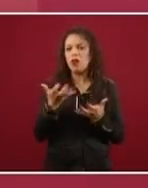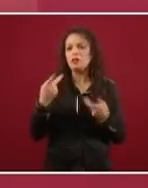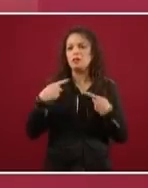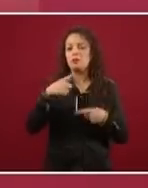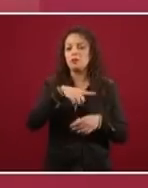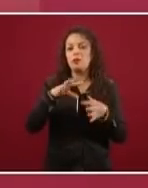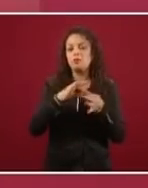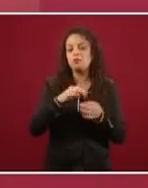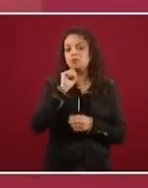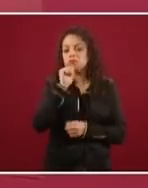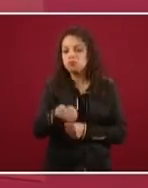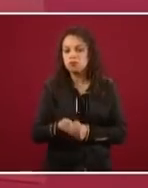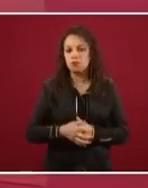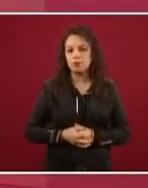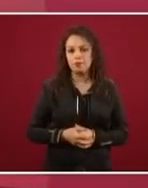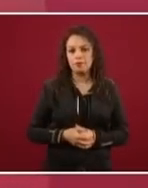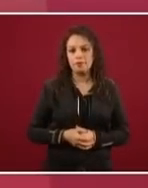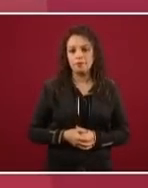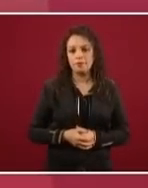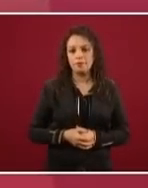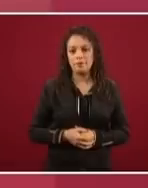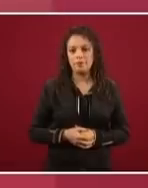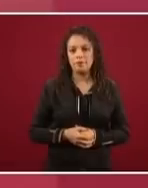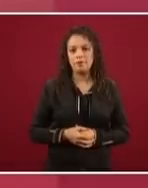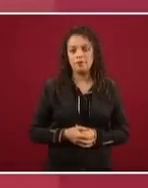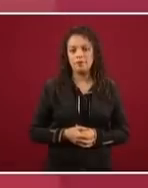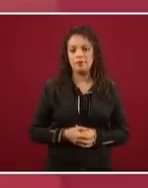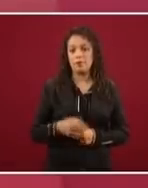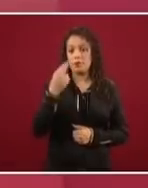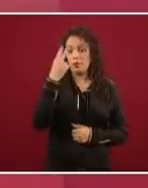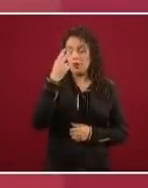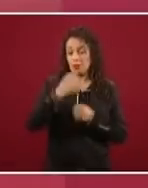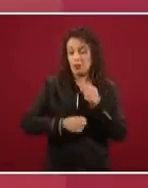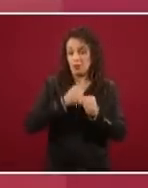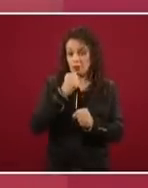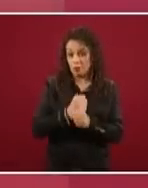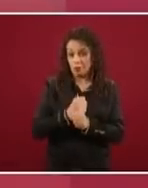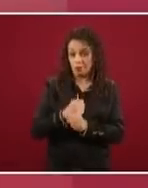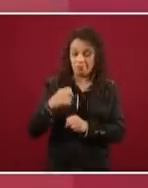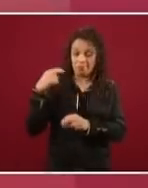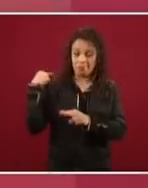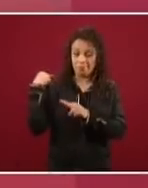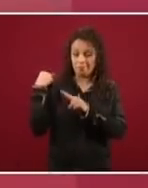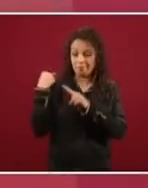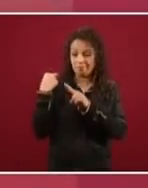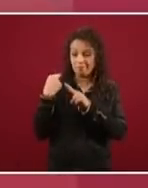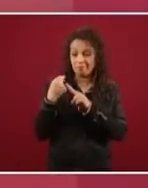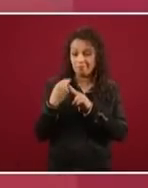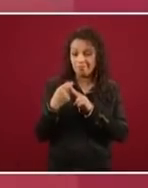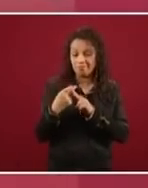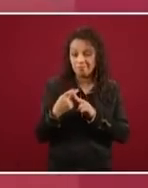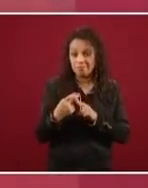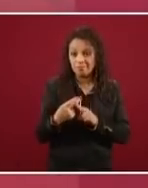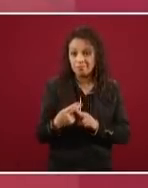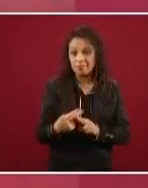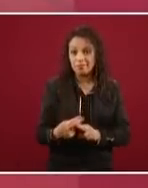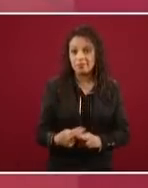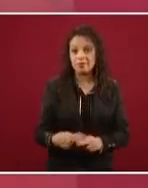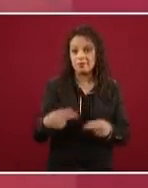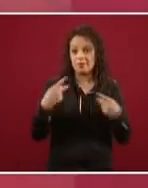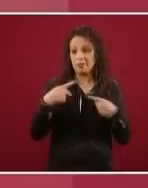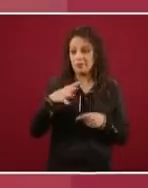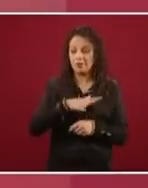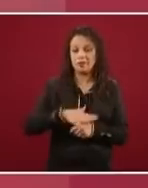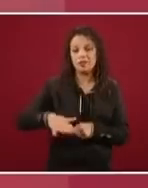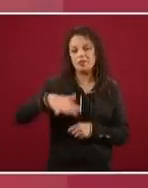bueno 25 años pasaron sin que la corrupción se